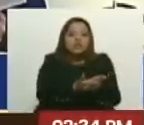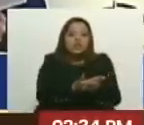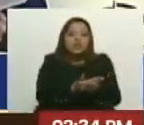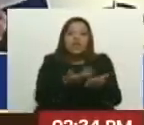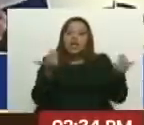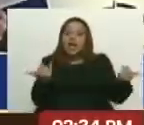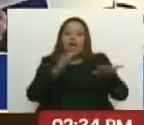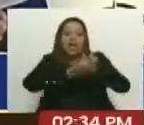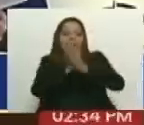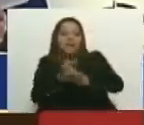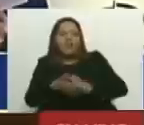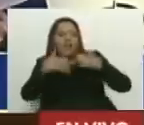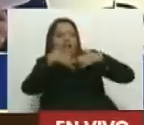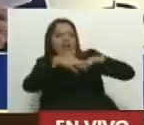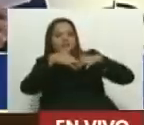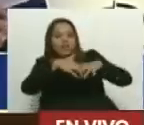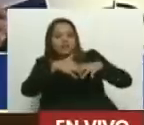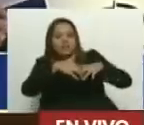contrato con una empresa,